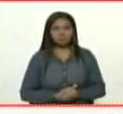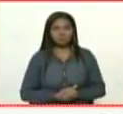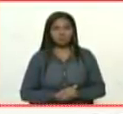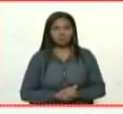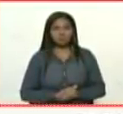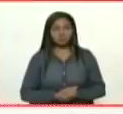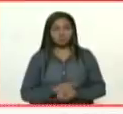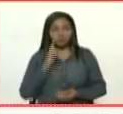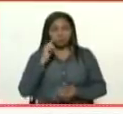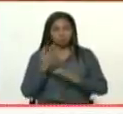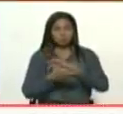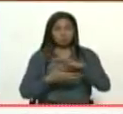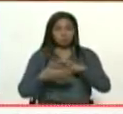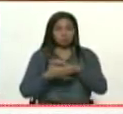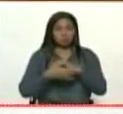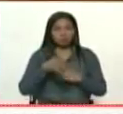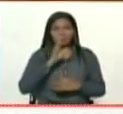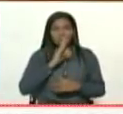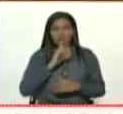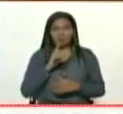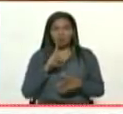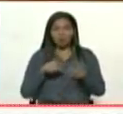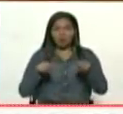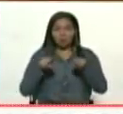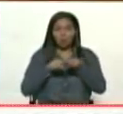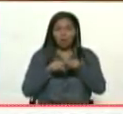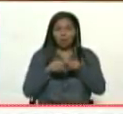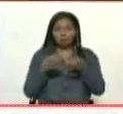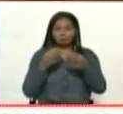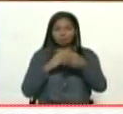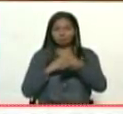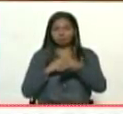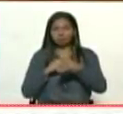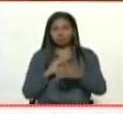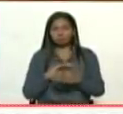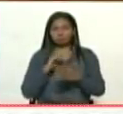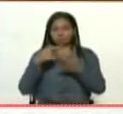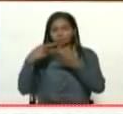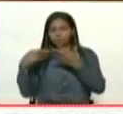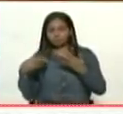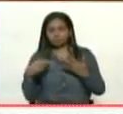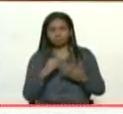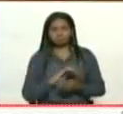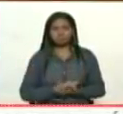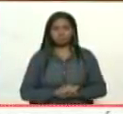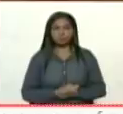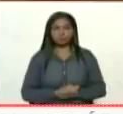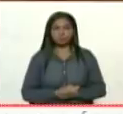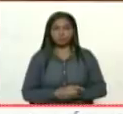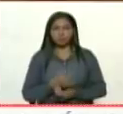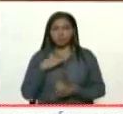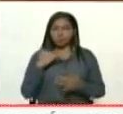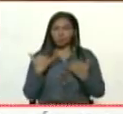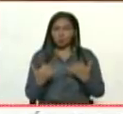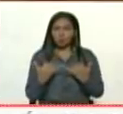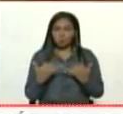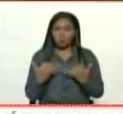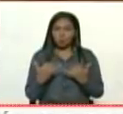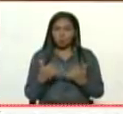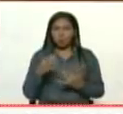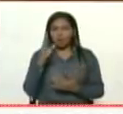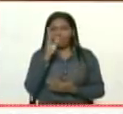El riesgo bancario, la cámara de compensación, etc. Ahora, la